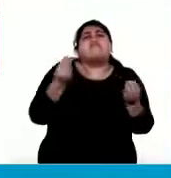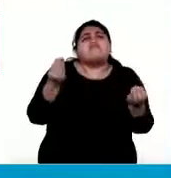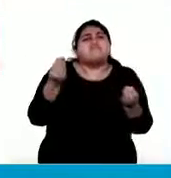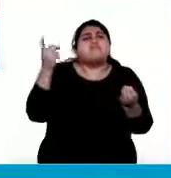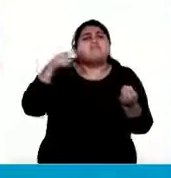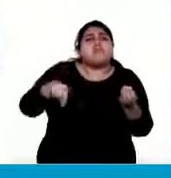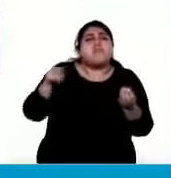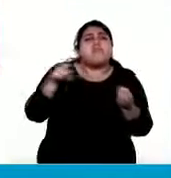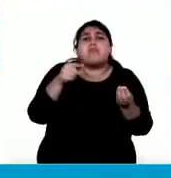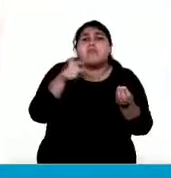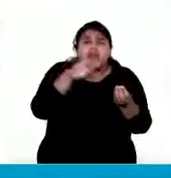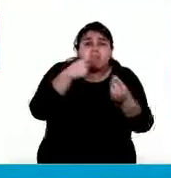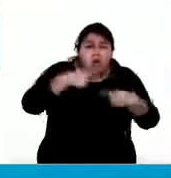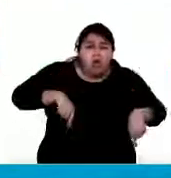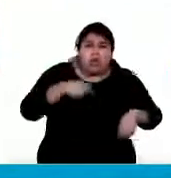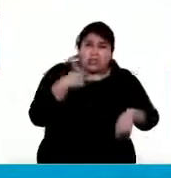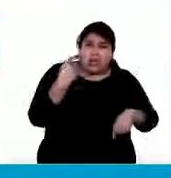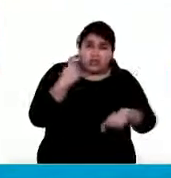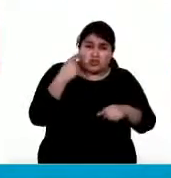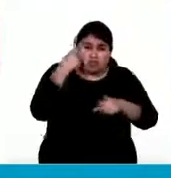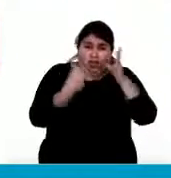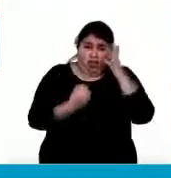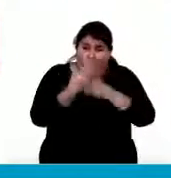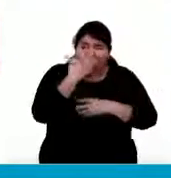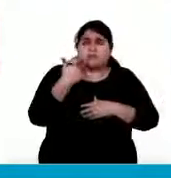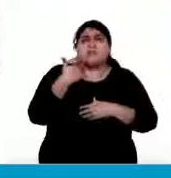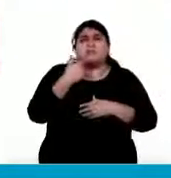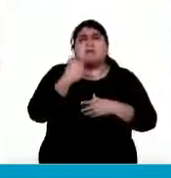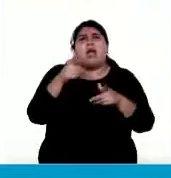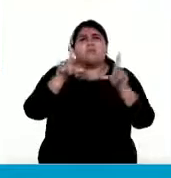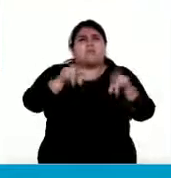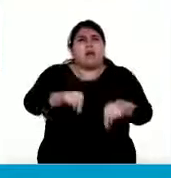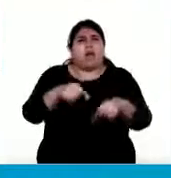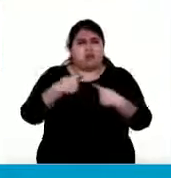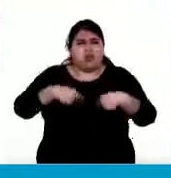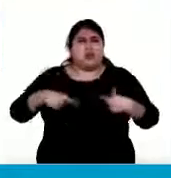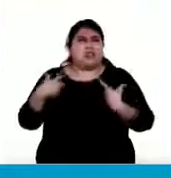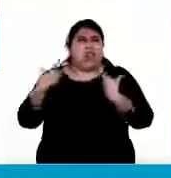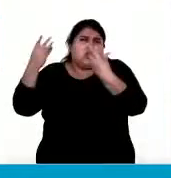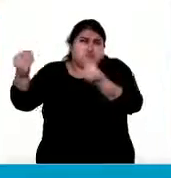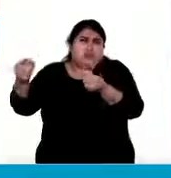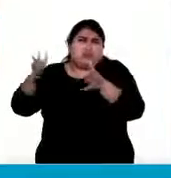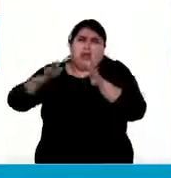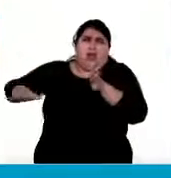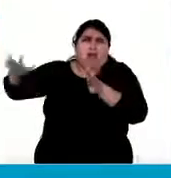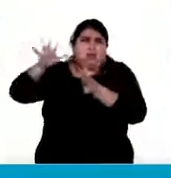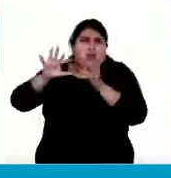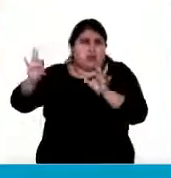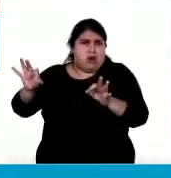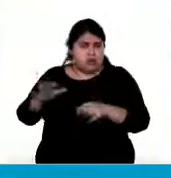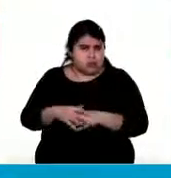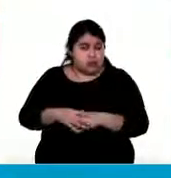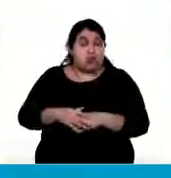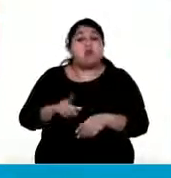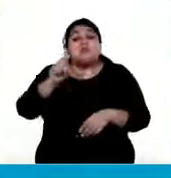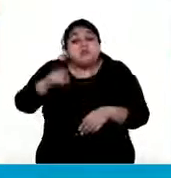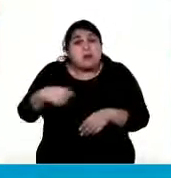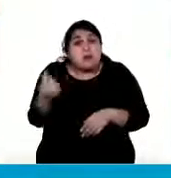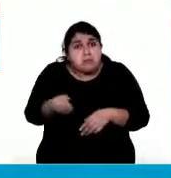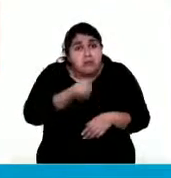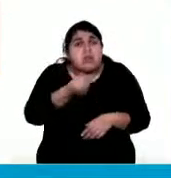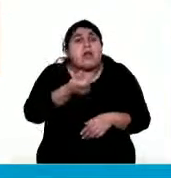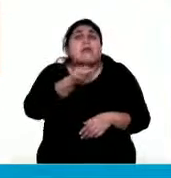bajo costo y que traería muchísimos beneficios. Y también, ¿por qué no decir que también serviría